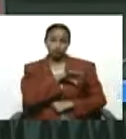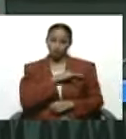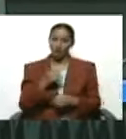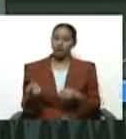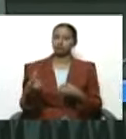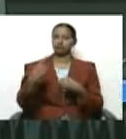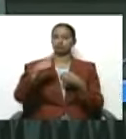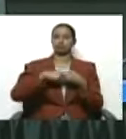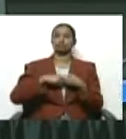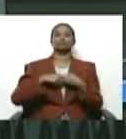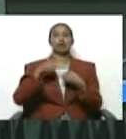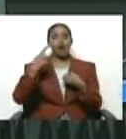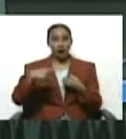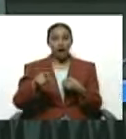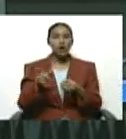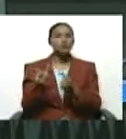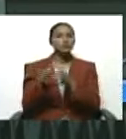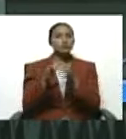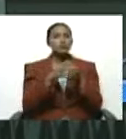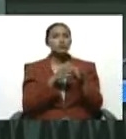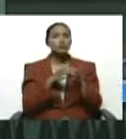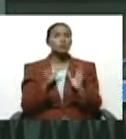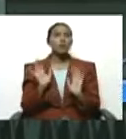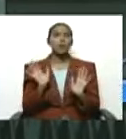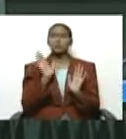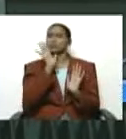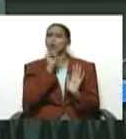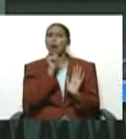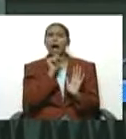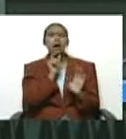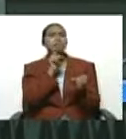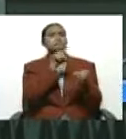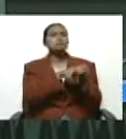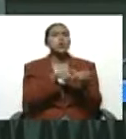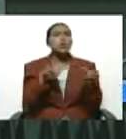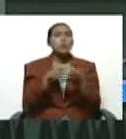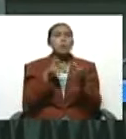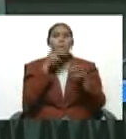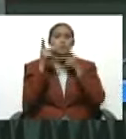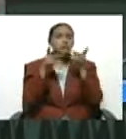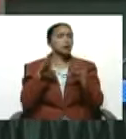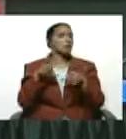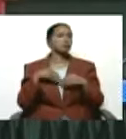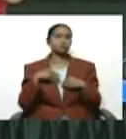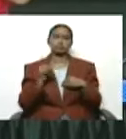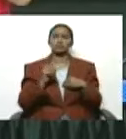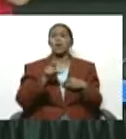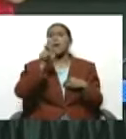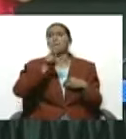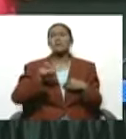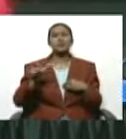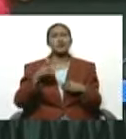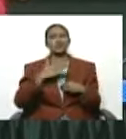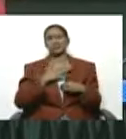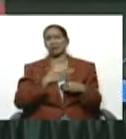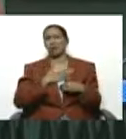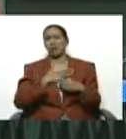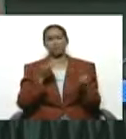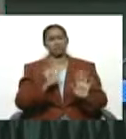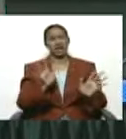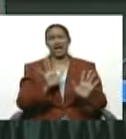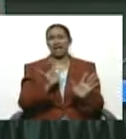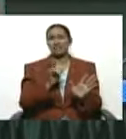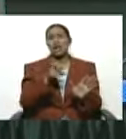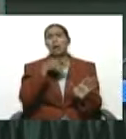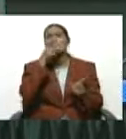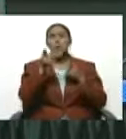Y ahí hay sectores, mire, que nunca militan en ningún partido. Hay personas que no, yo no voy a meterme en ningún partido, yo no